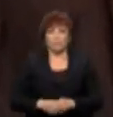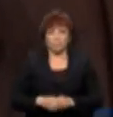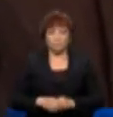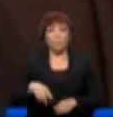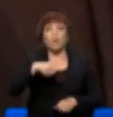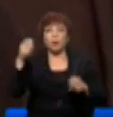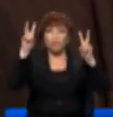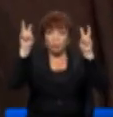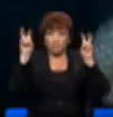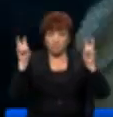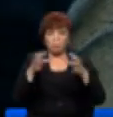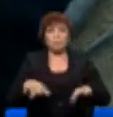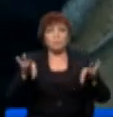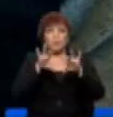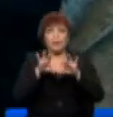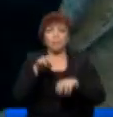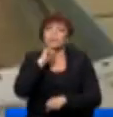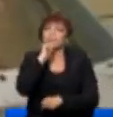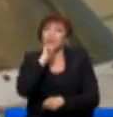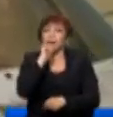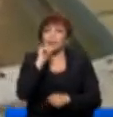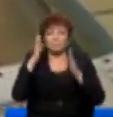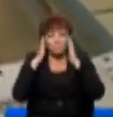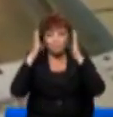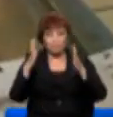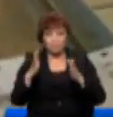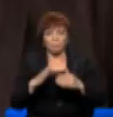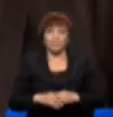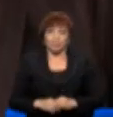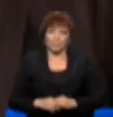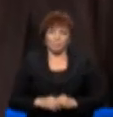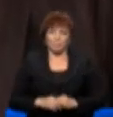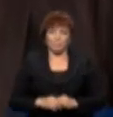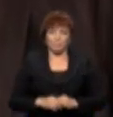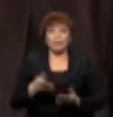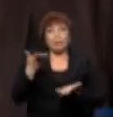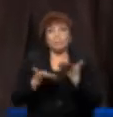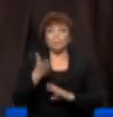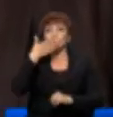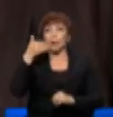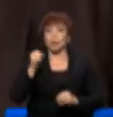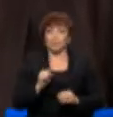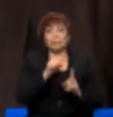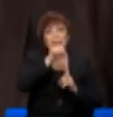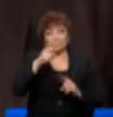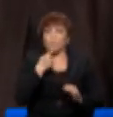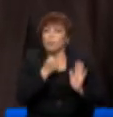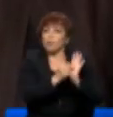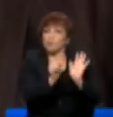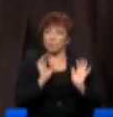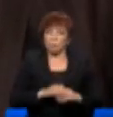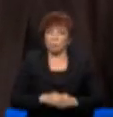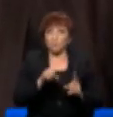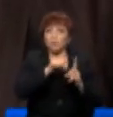otros temas de profunda importancia para garantizar la transparencia del proceso electoral. Que hubiera mejorado el sistema es, por ejemplo, que tengamos